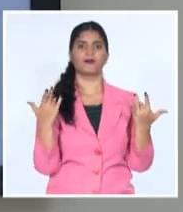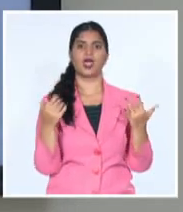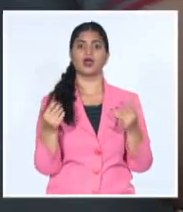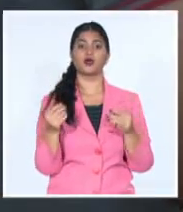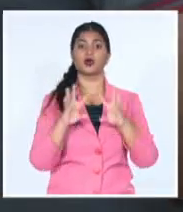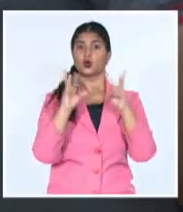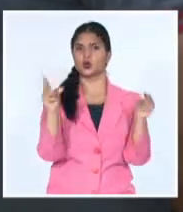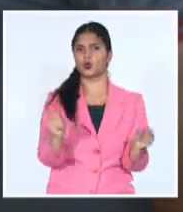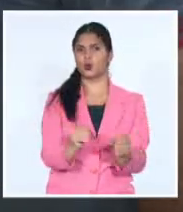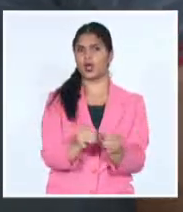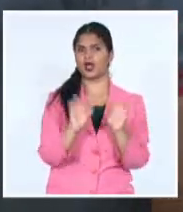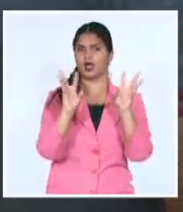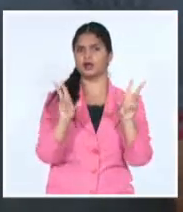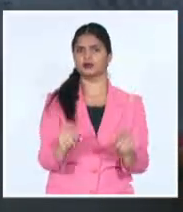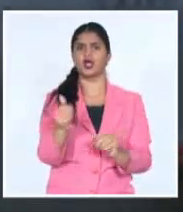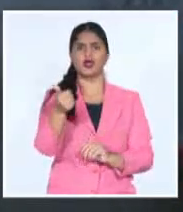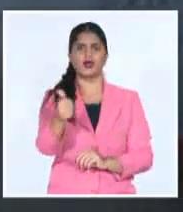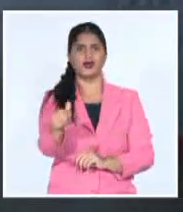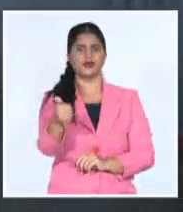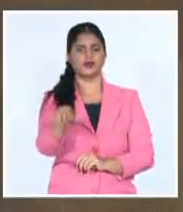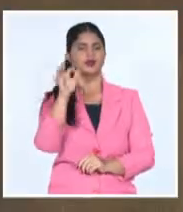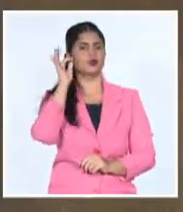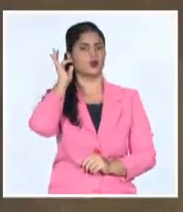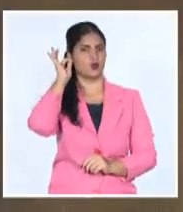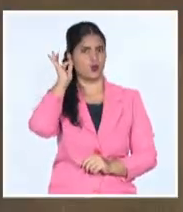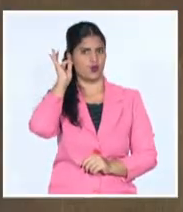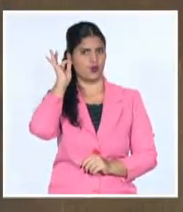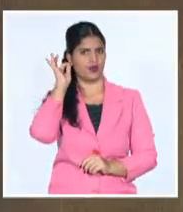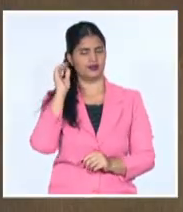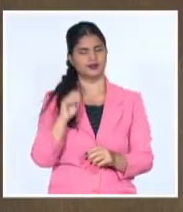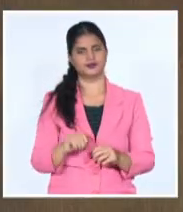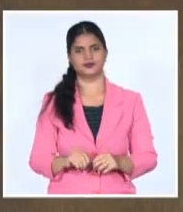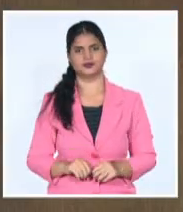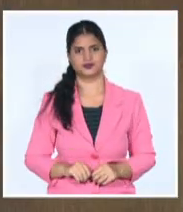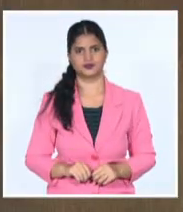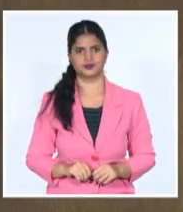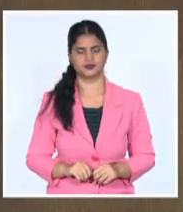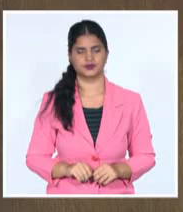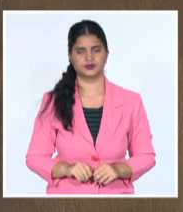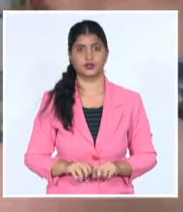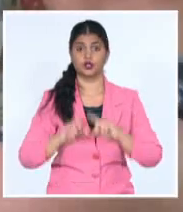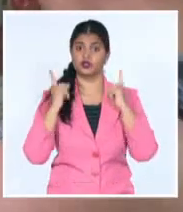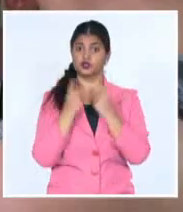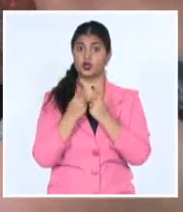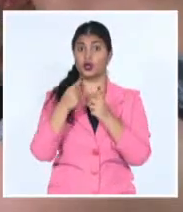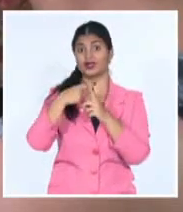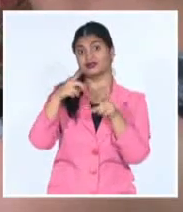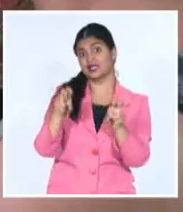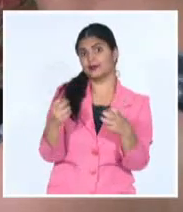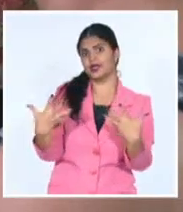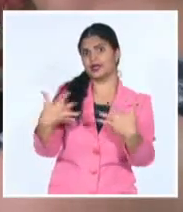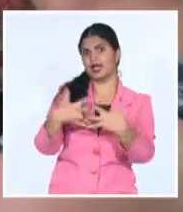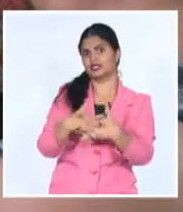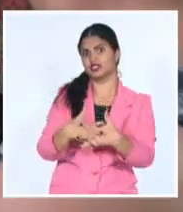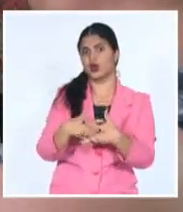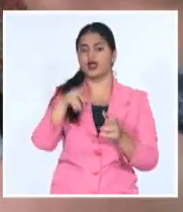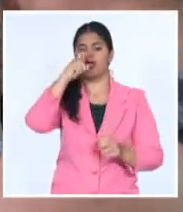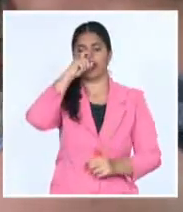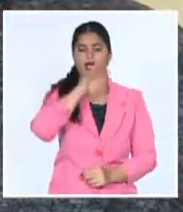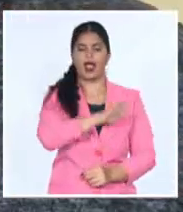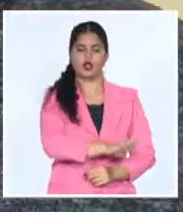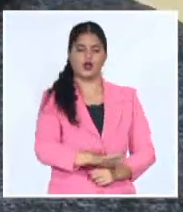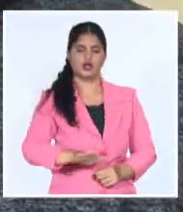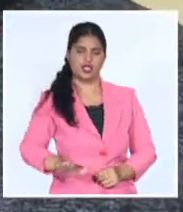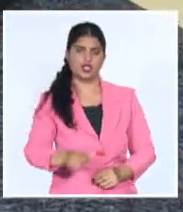mujeres con inquietudes artísticas conectadas con la ciudad donde nacieron, la de la infancia o en la que permanecen.